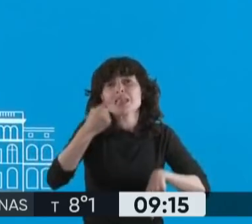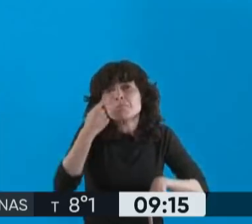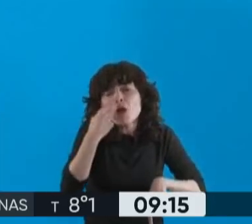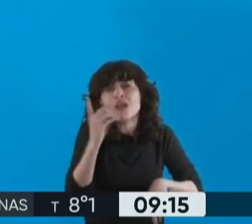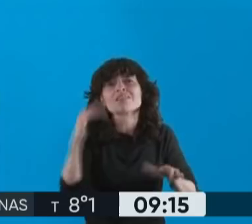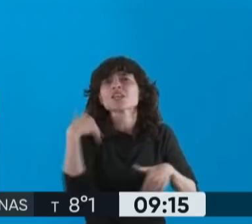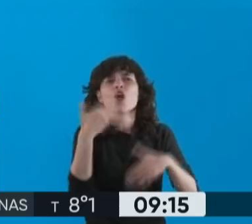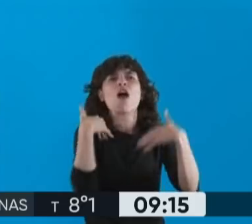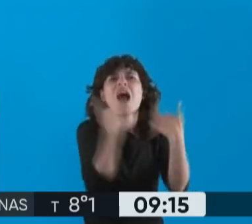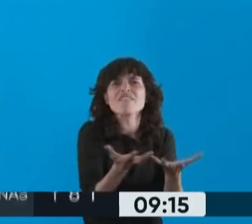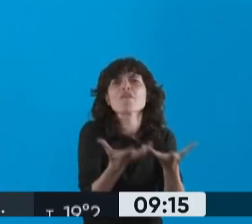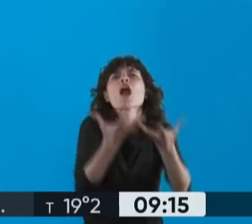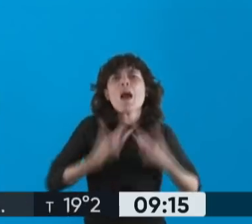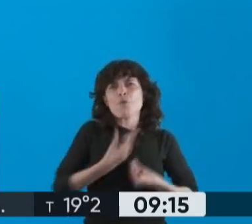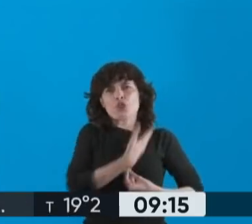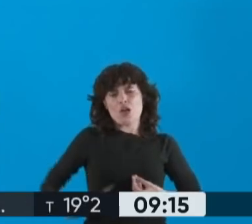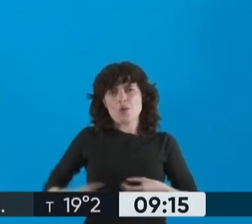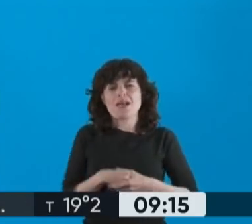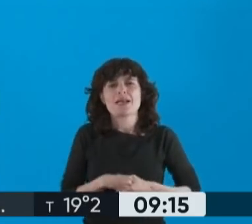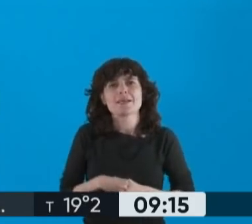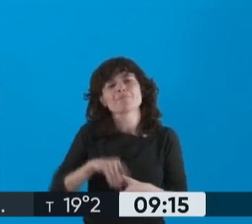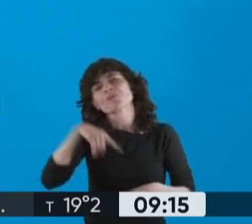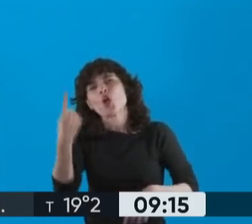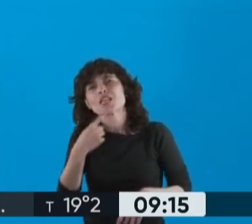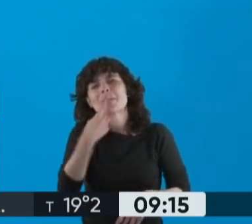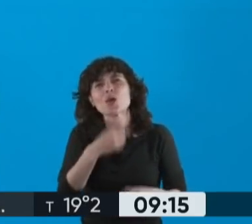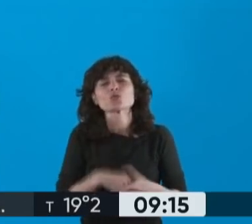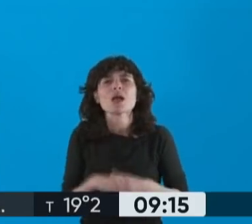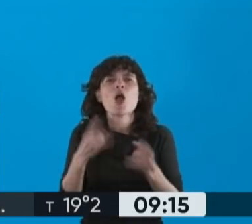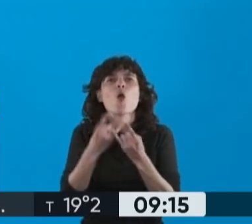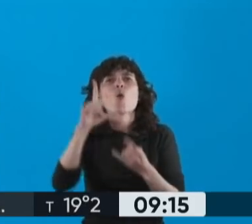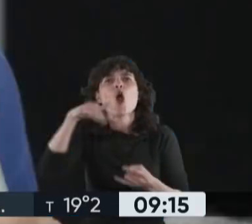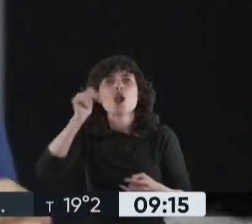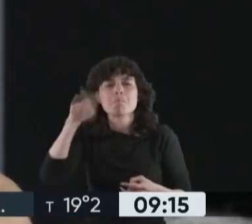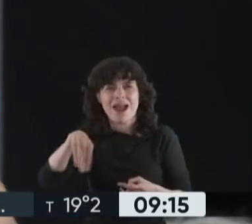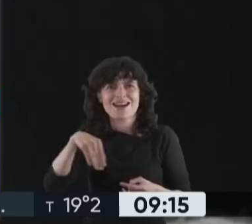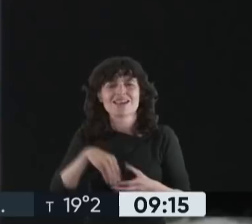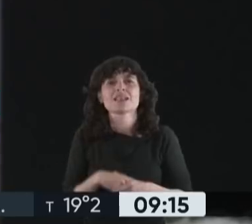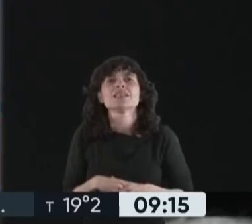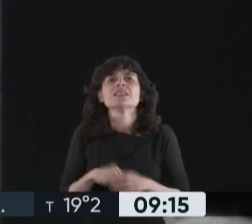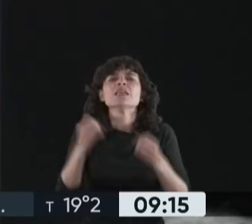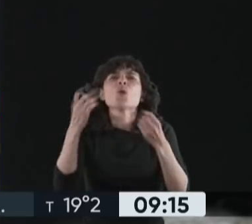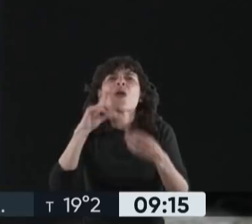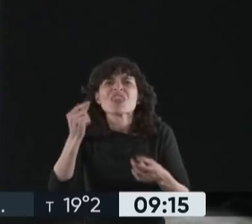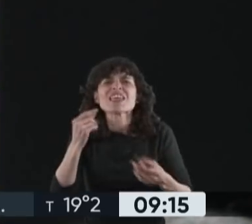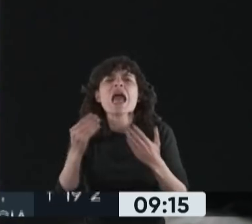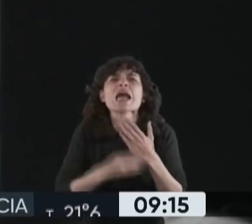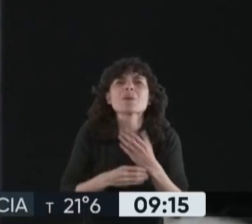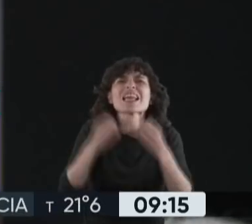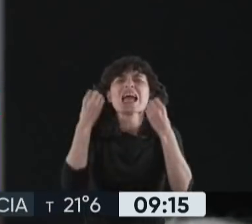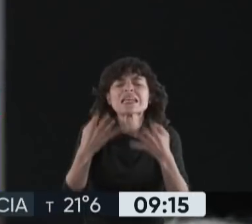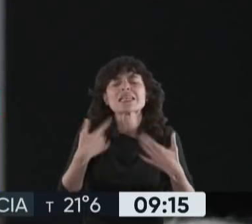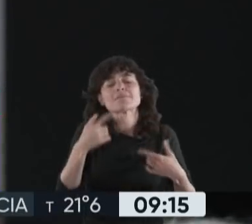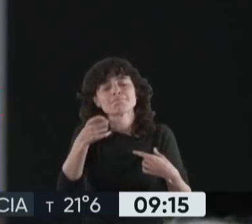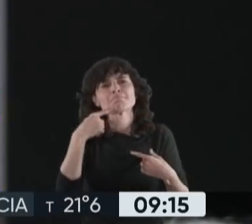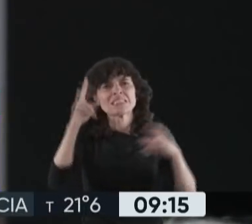Jonathan. Fabián Goldman, de La Patriada. Hola, Fabián. ¿Qué tal? Buenos días, Gabriela. Bueno, un tema que indudablemente